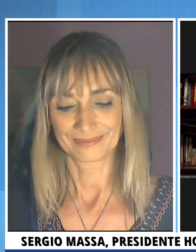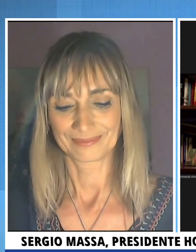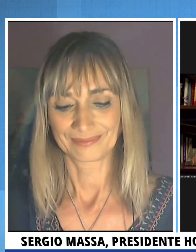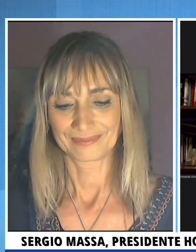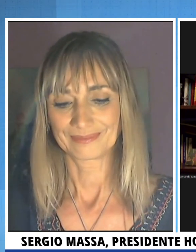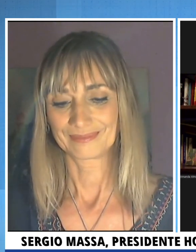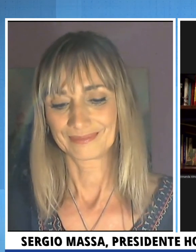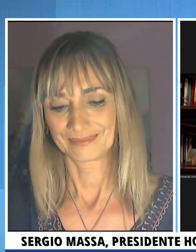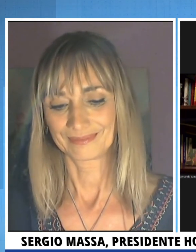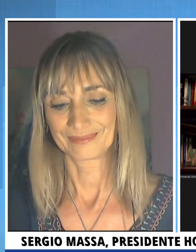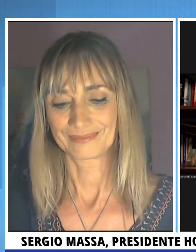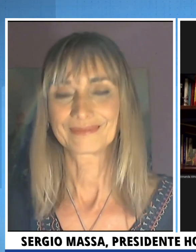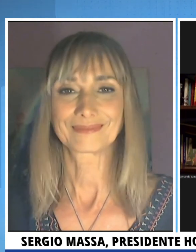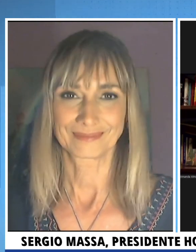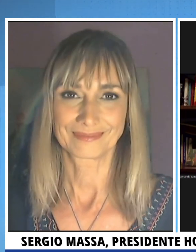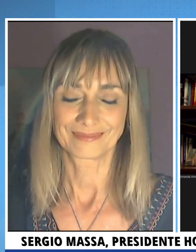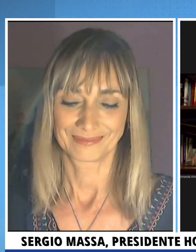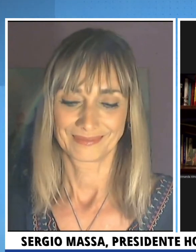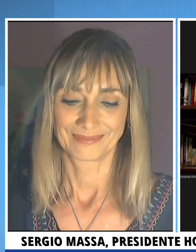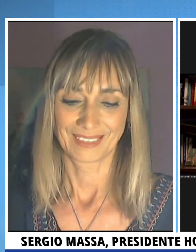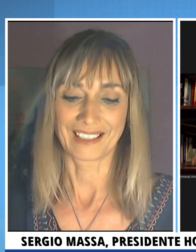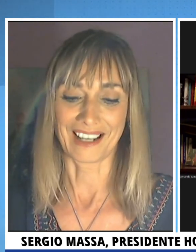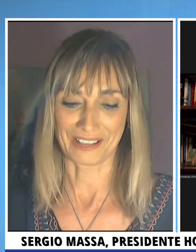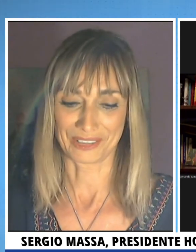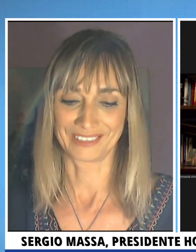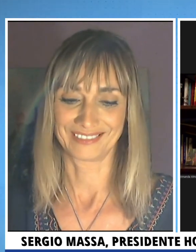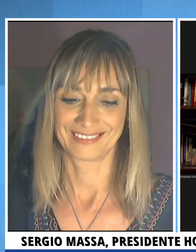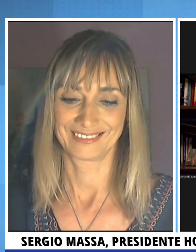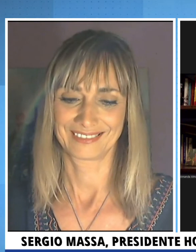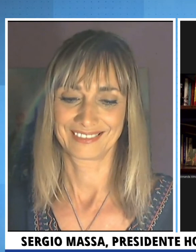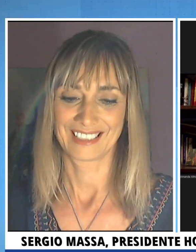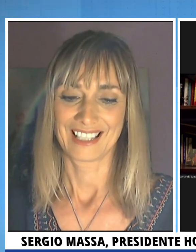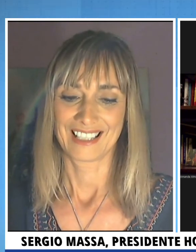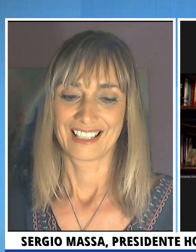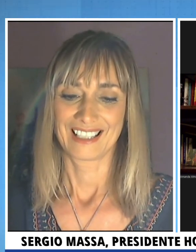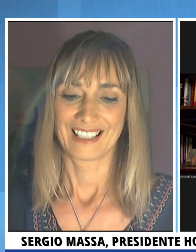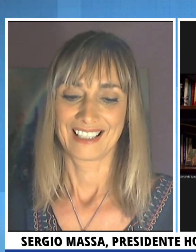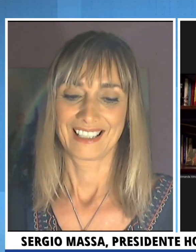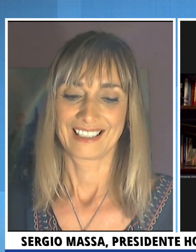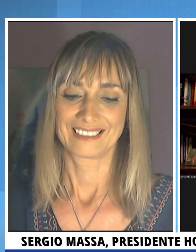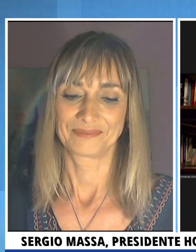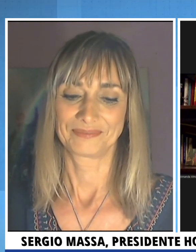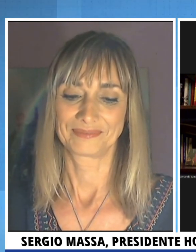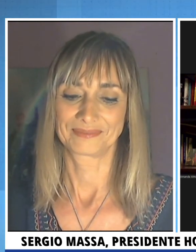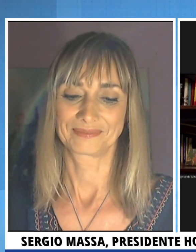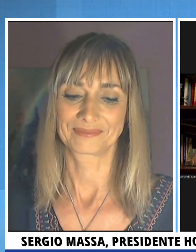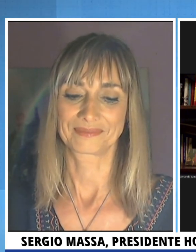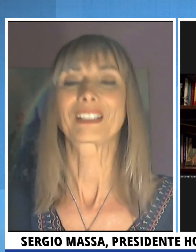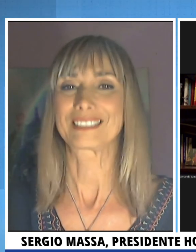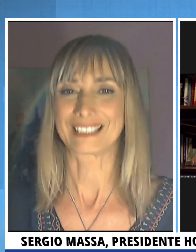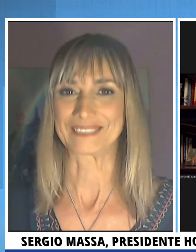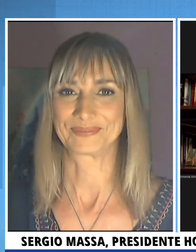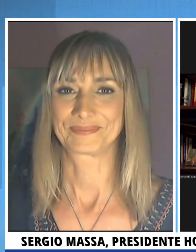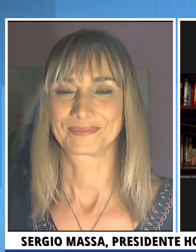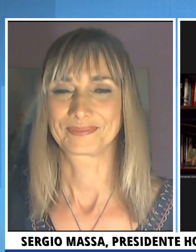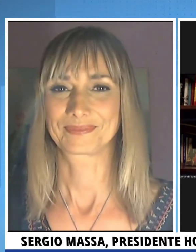ni siquiera la mesa de enlace se atrevió a decir tanto. Por lo tanto, bueno, habrá que ver cómo siguen las investigaciones